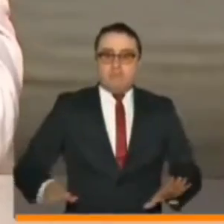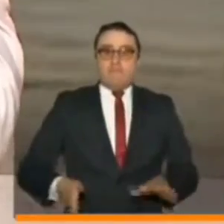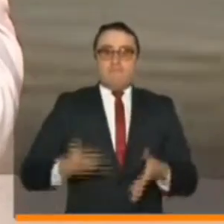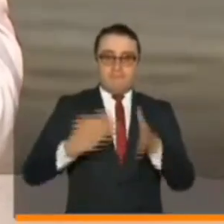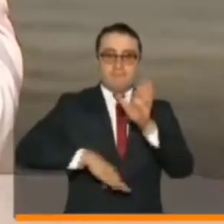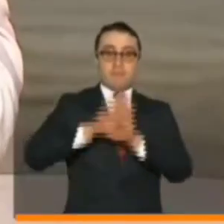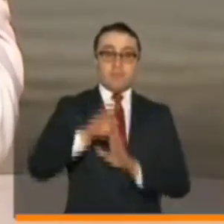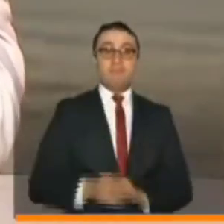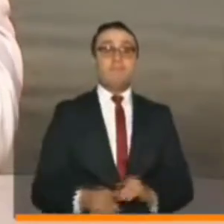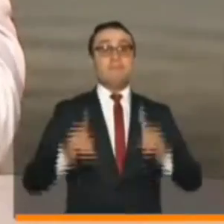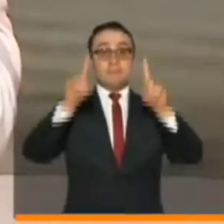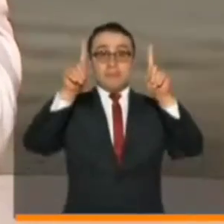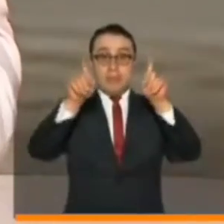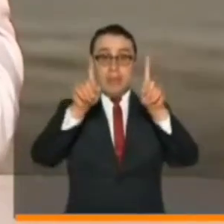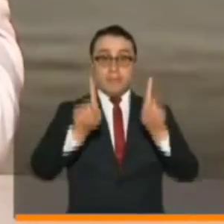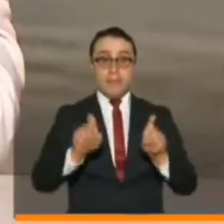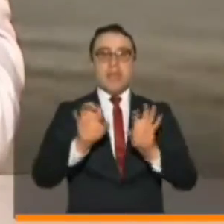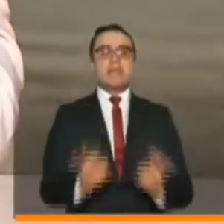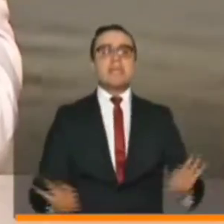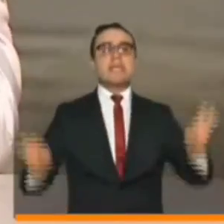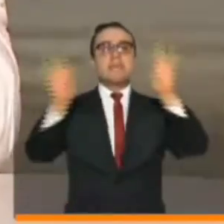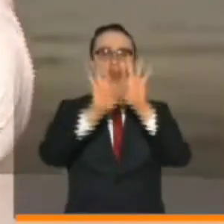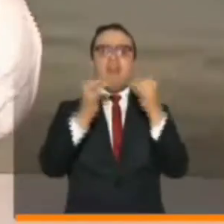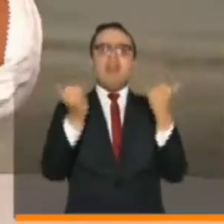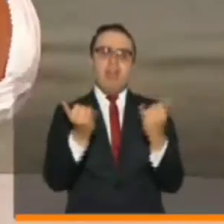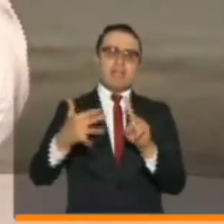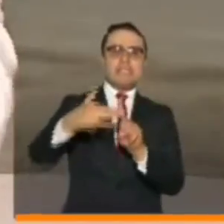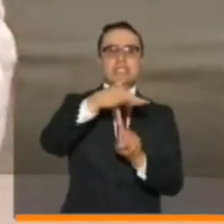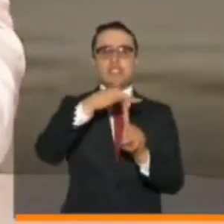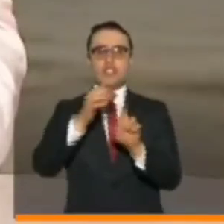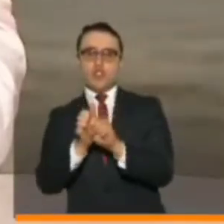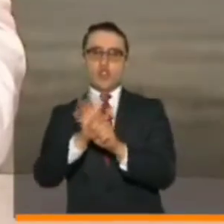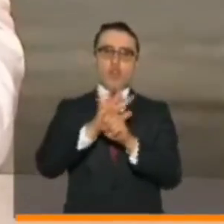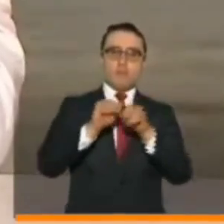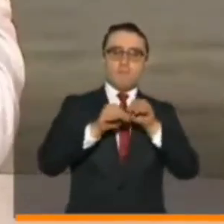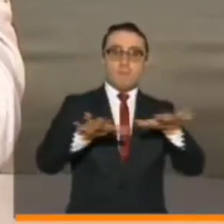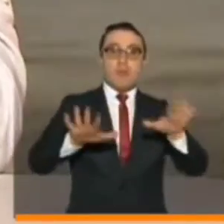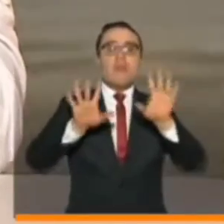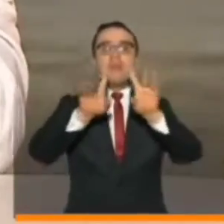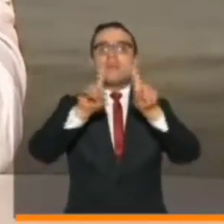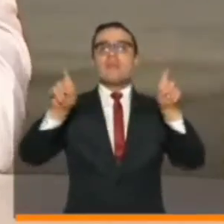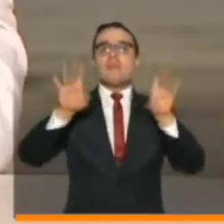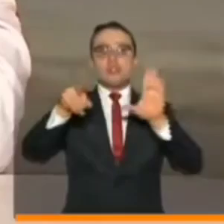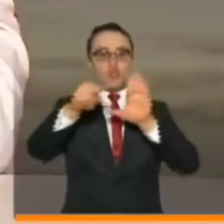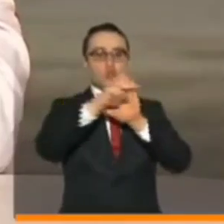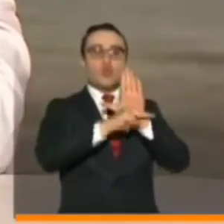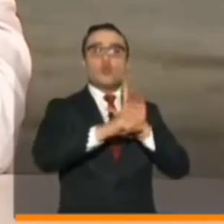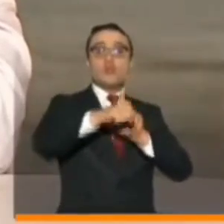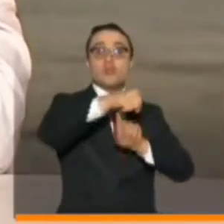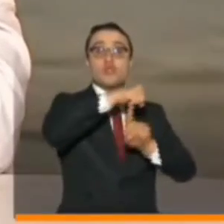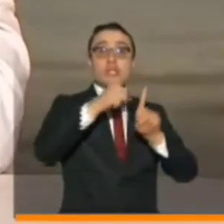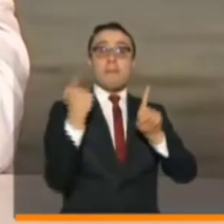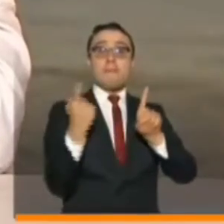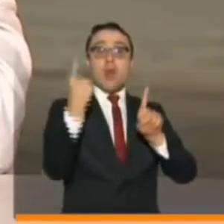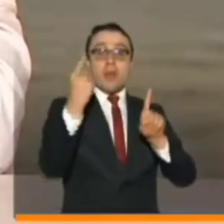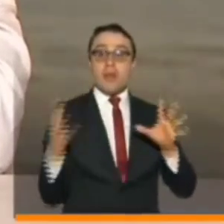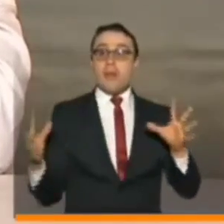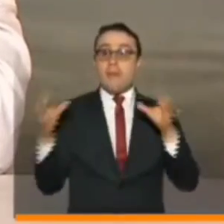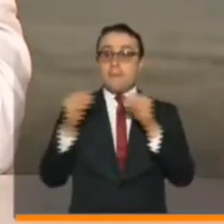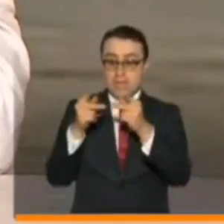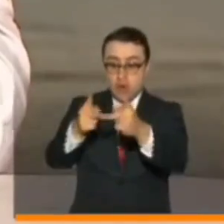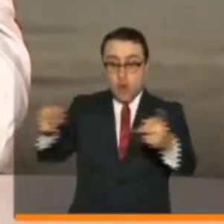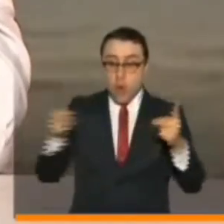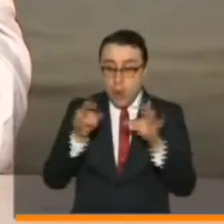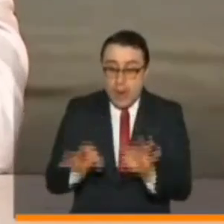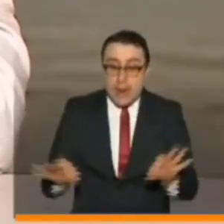temas muy importantes en el marco y en medio de esta pandemia, tanto en política social como en la atención de un lugar tan